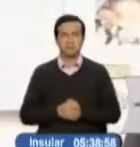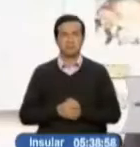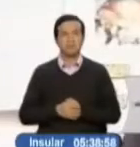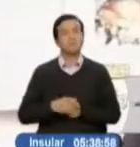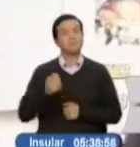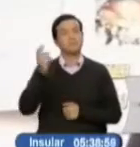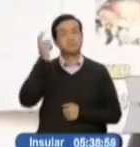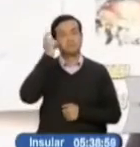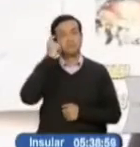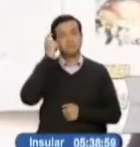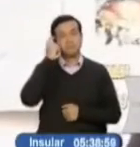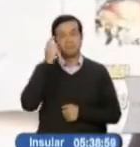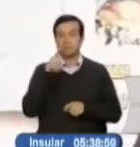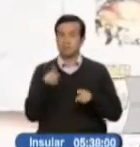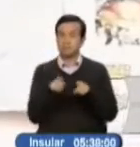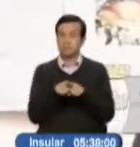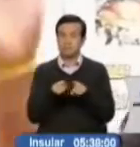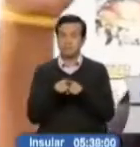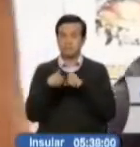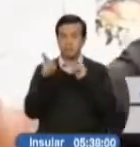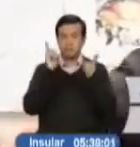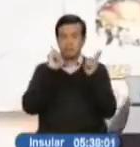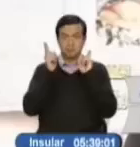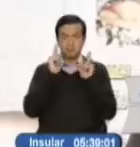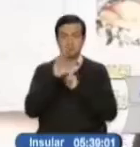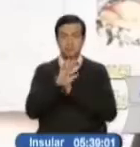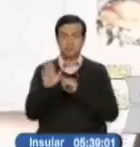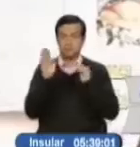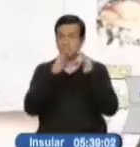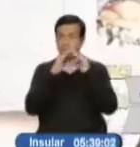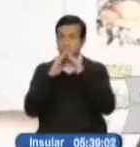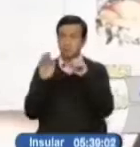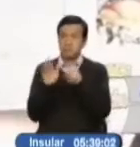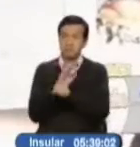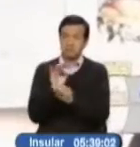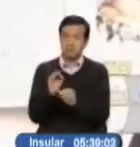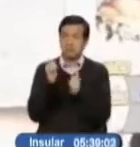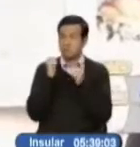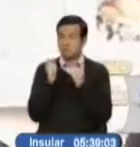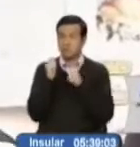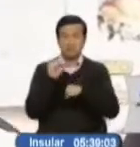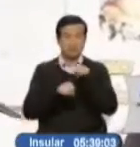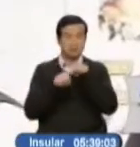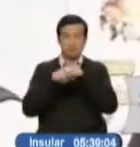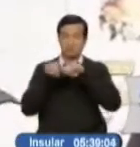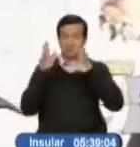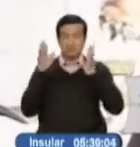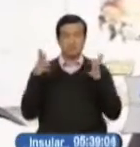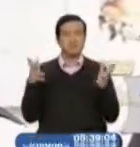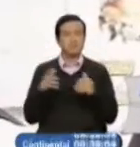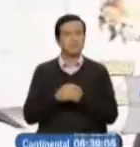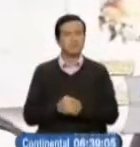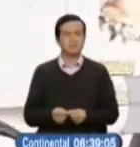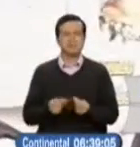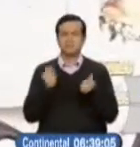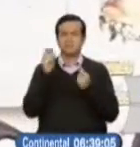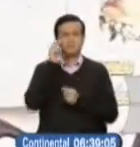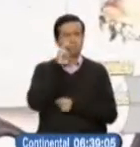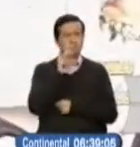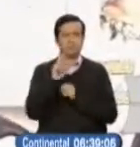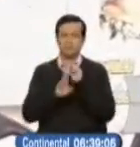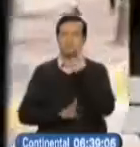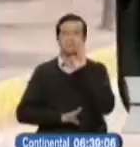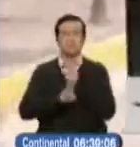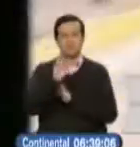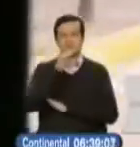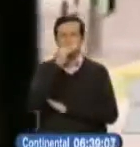Pienso que como en Atacames su infraestructura está completa, no está destruida, pronto el turismo se va a reactivar